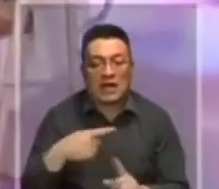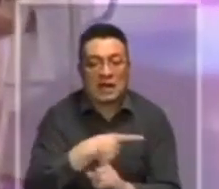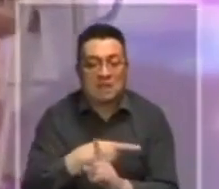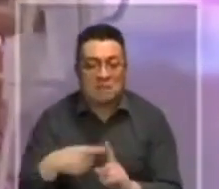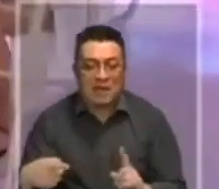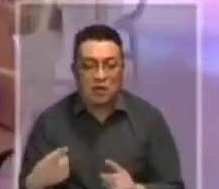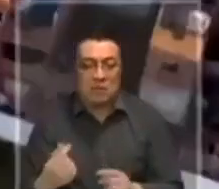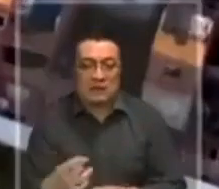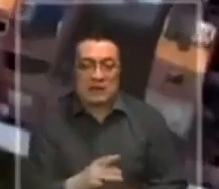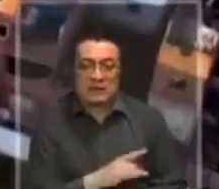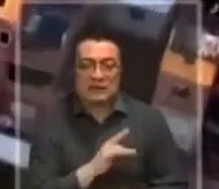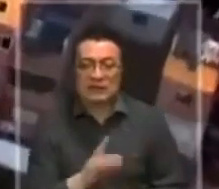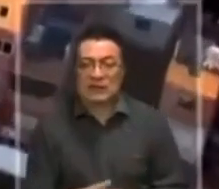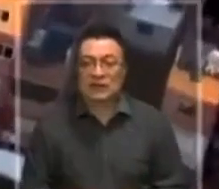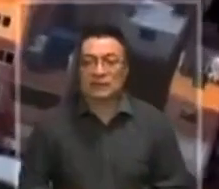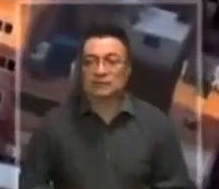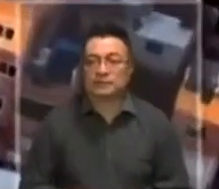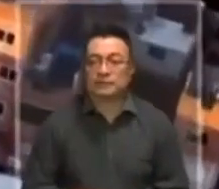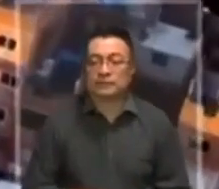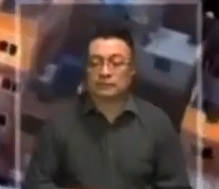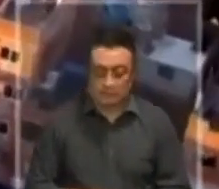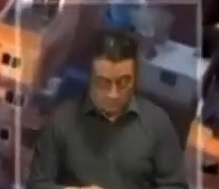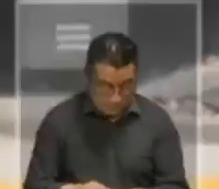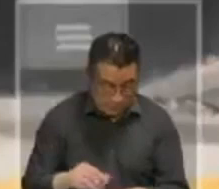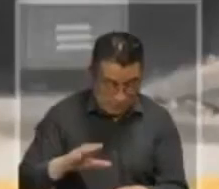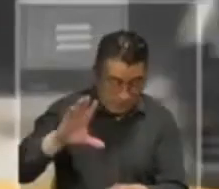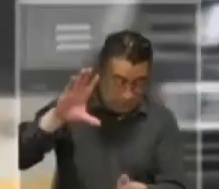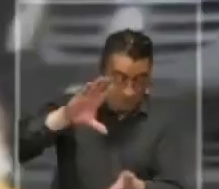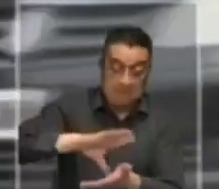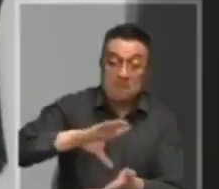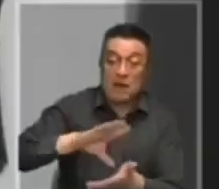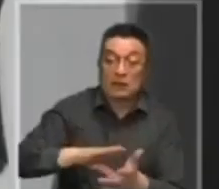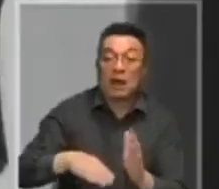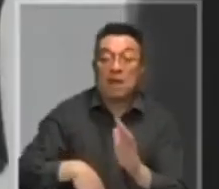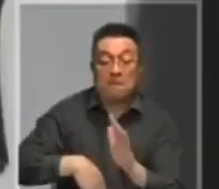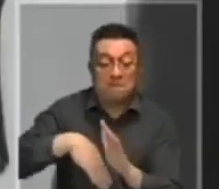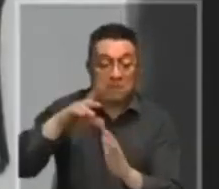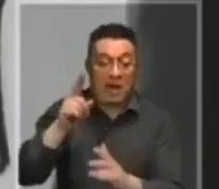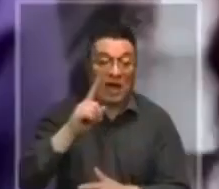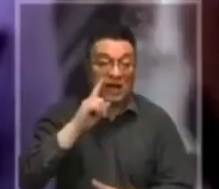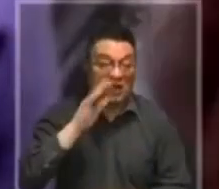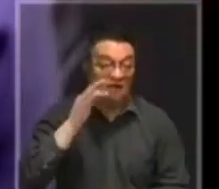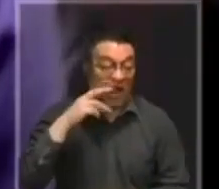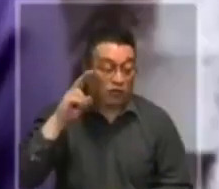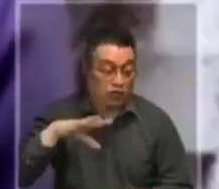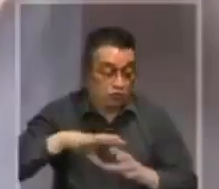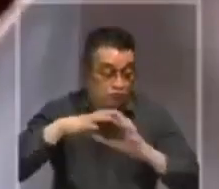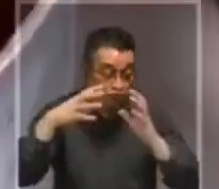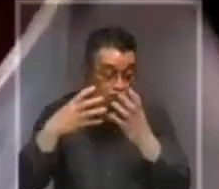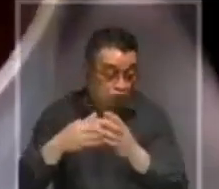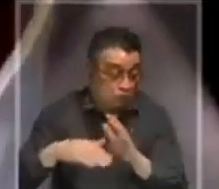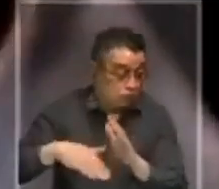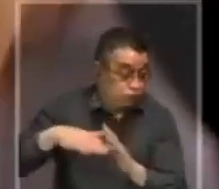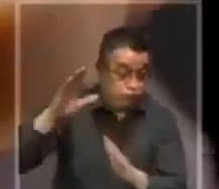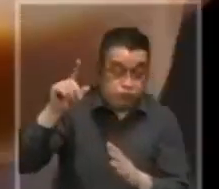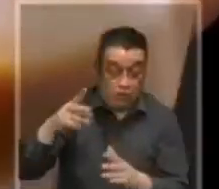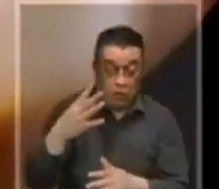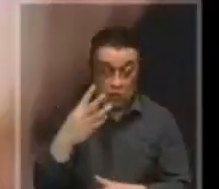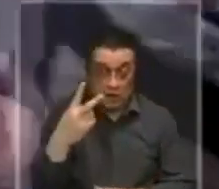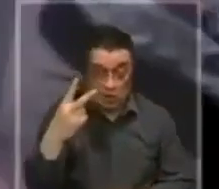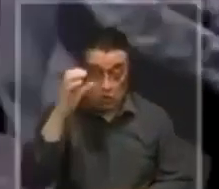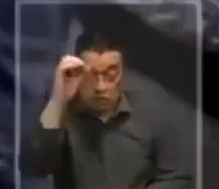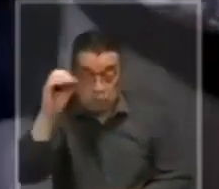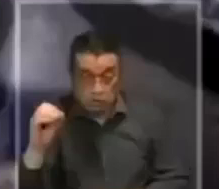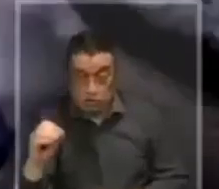pesos chilenos. En un país con una de las mayores inflaciones del mundo y un 42% de sus